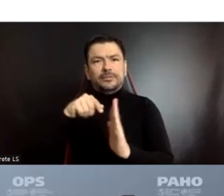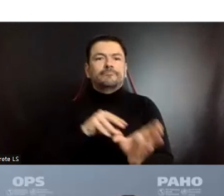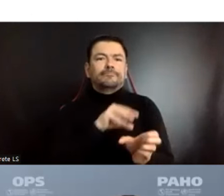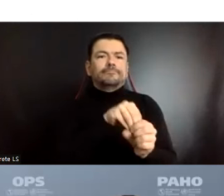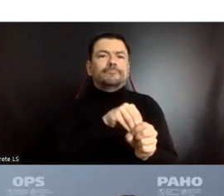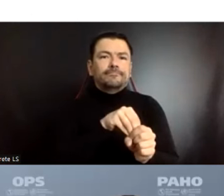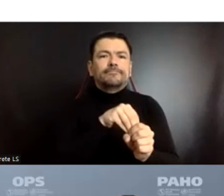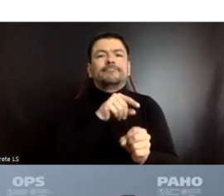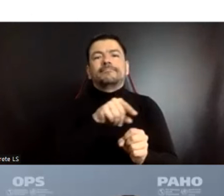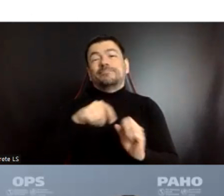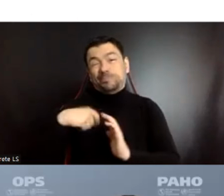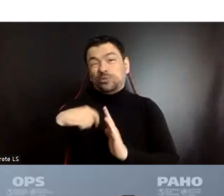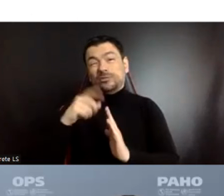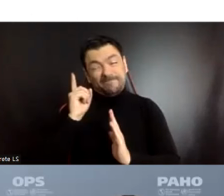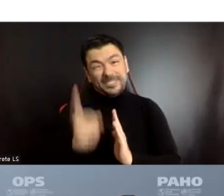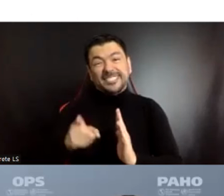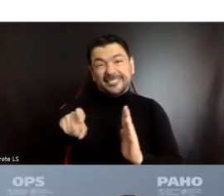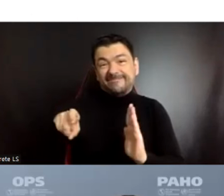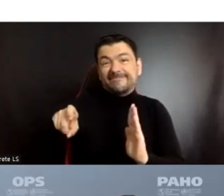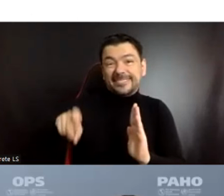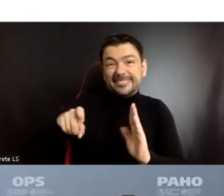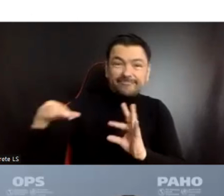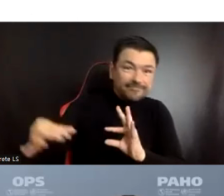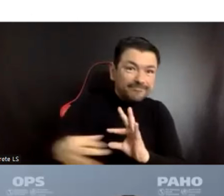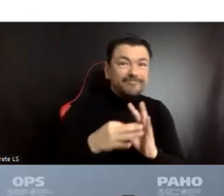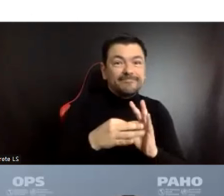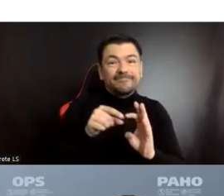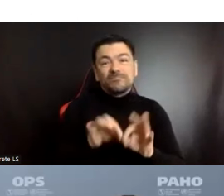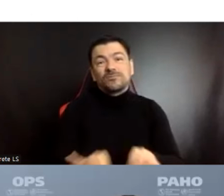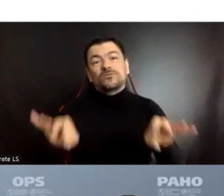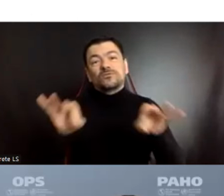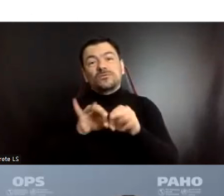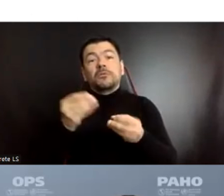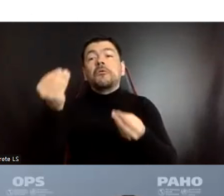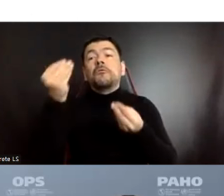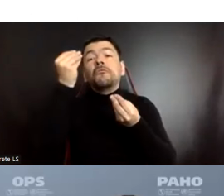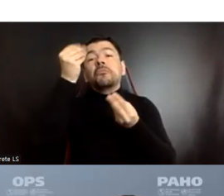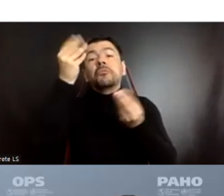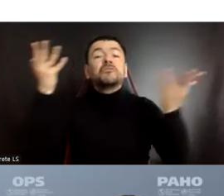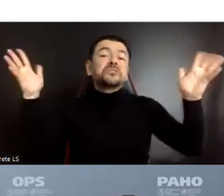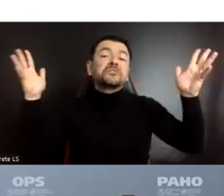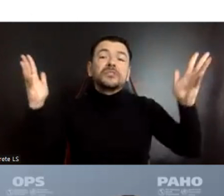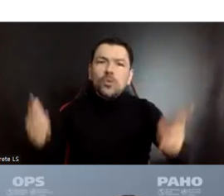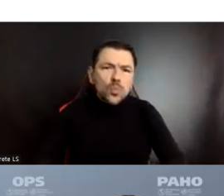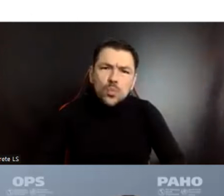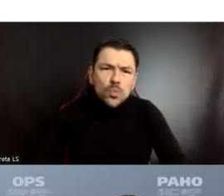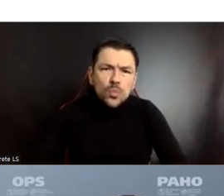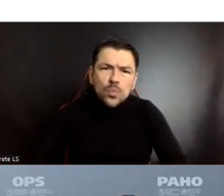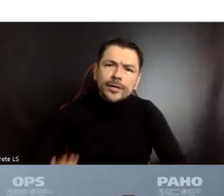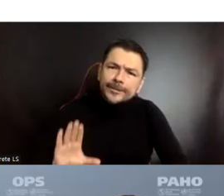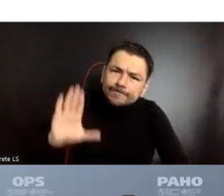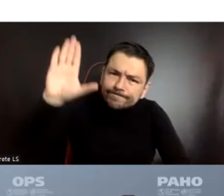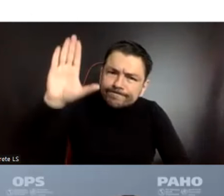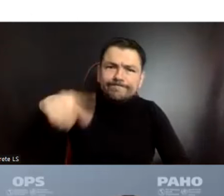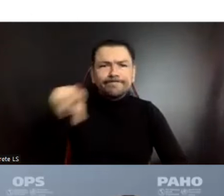estar involucrados con esto, no solamente como quien recibe información, sino como quien participa en esa creación de información.